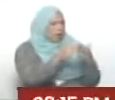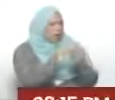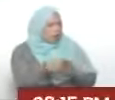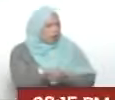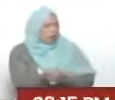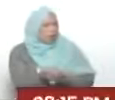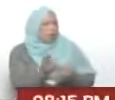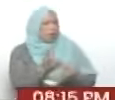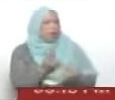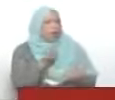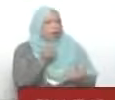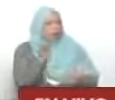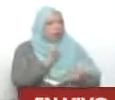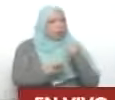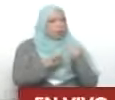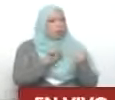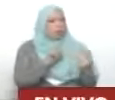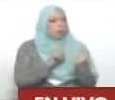la cara a la gente.